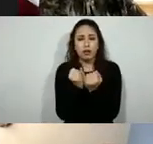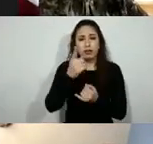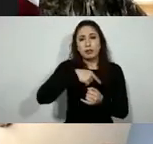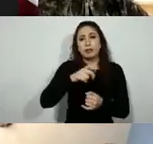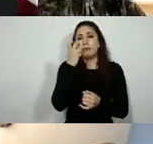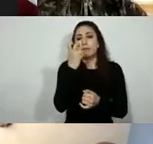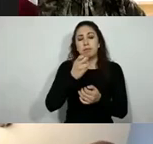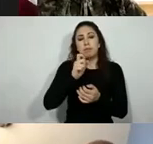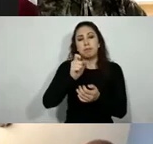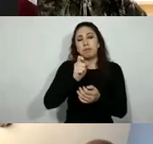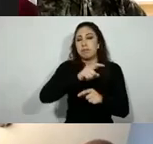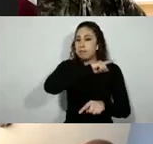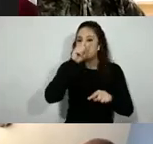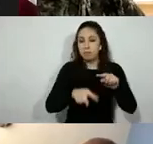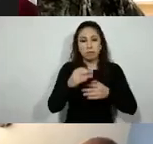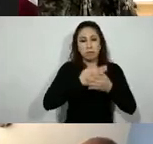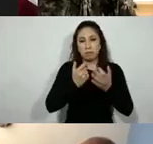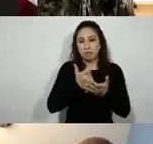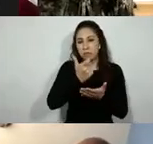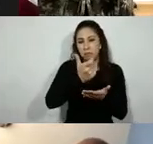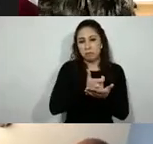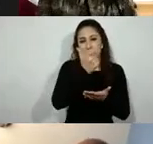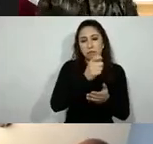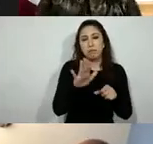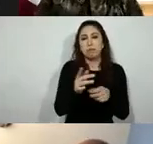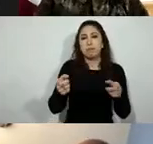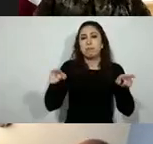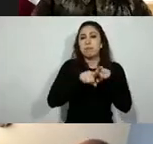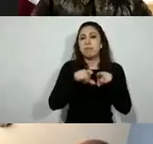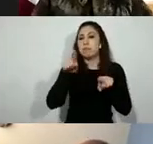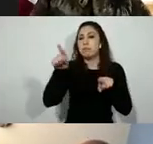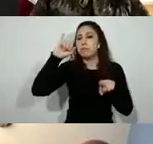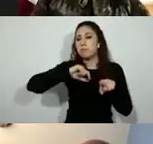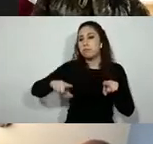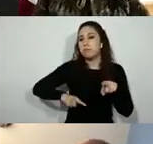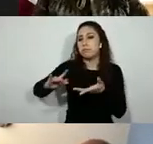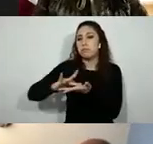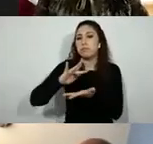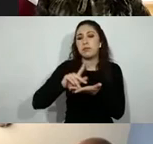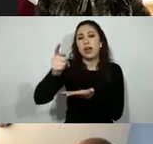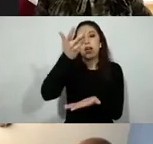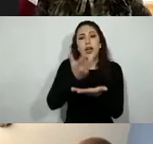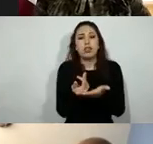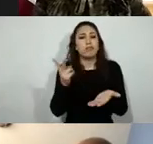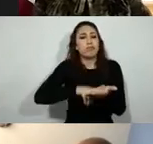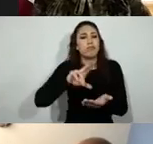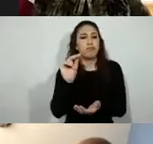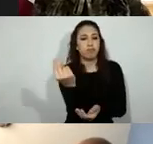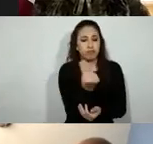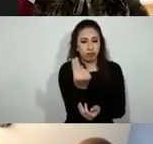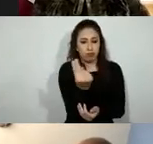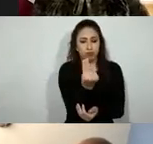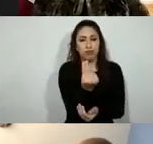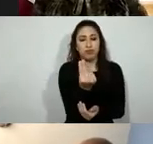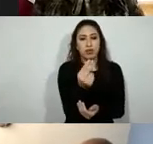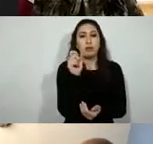transferencia económica que el gobierno de la ciudad hoy lleva a cabo. Y las actividades de